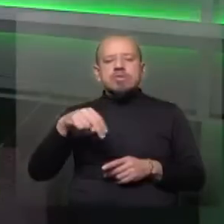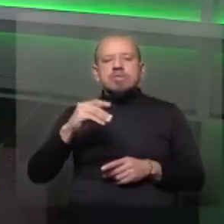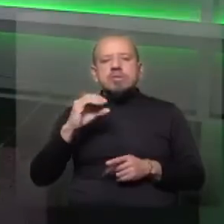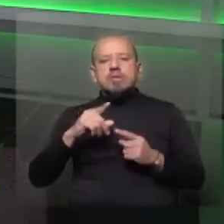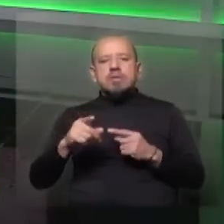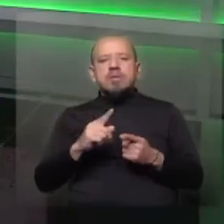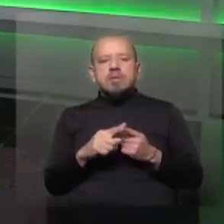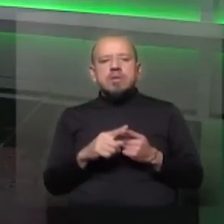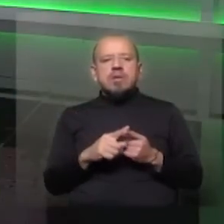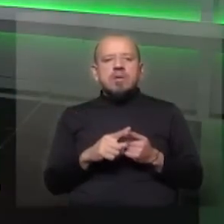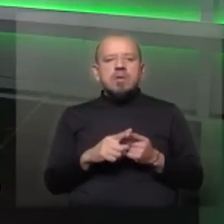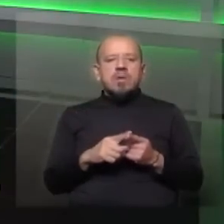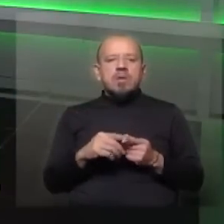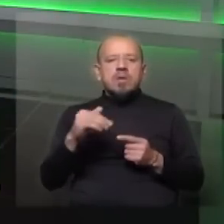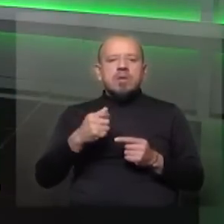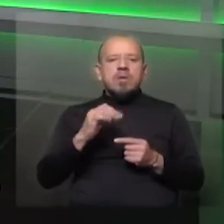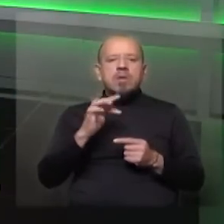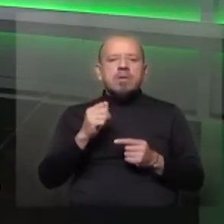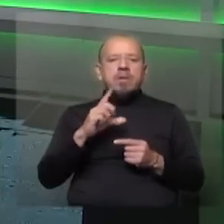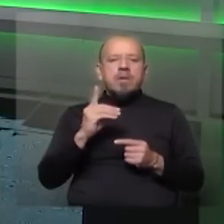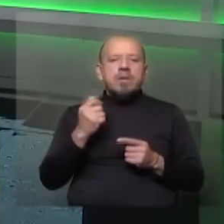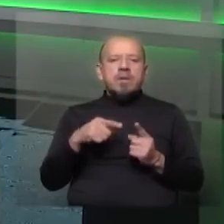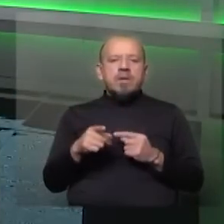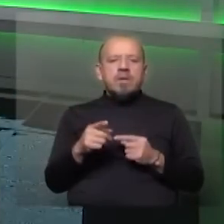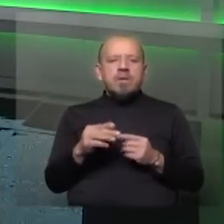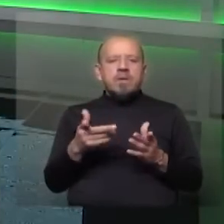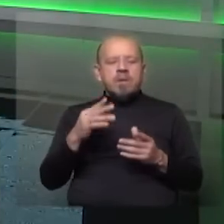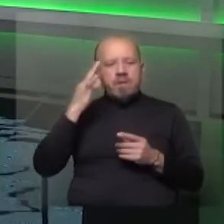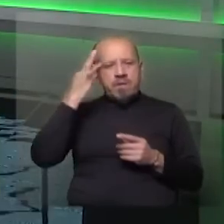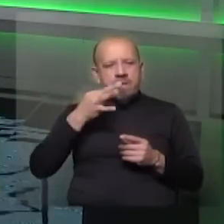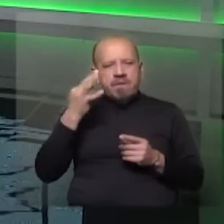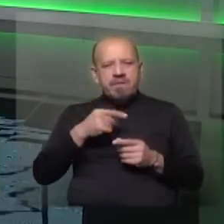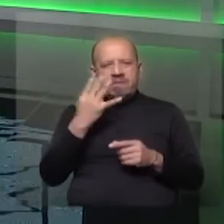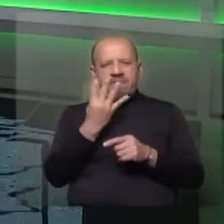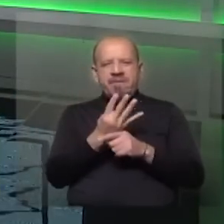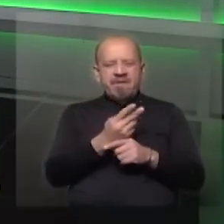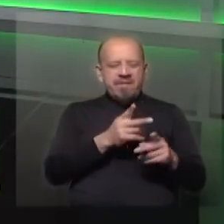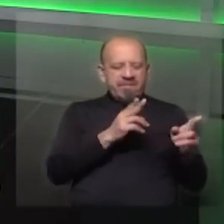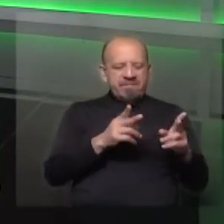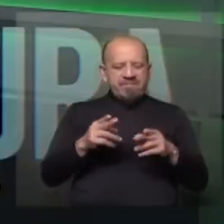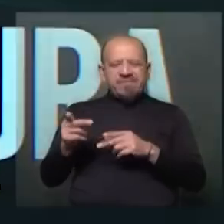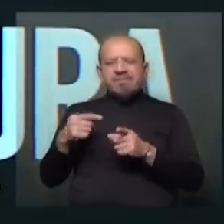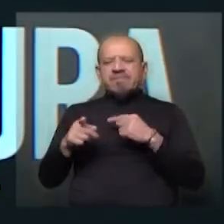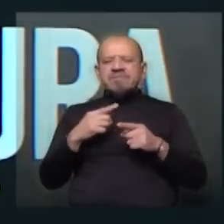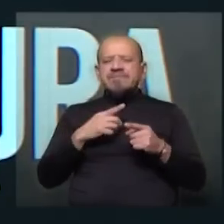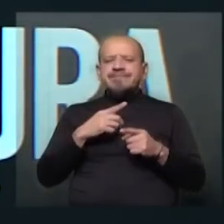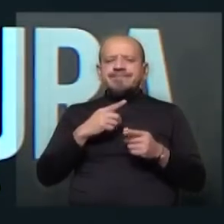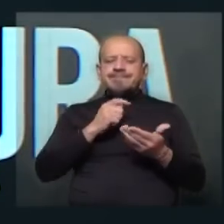Star pl es una serie dirigida por Lorena Muñoz y en realidad son cuatro episodios en los que eh